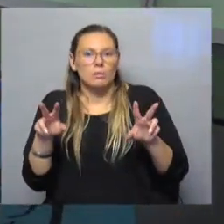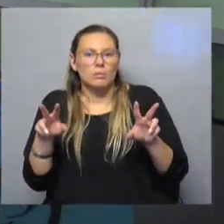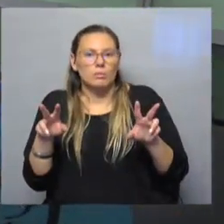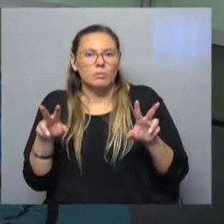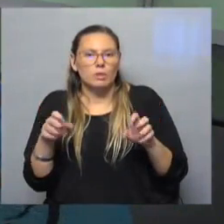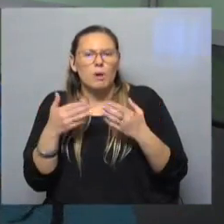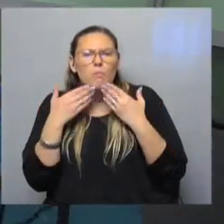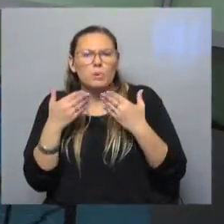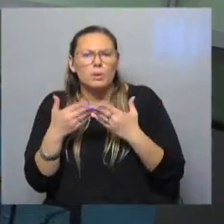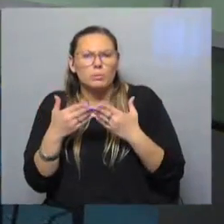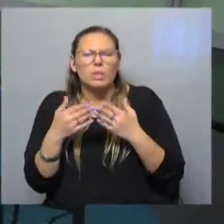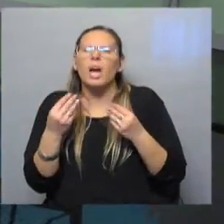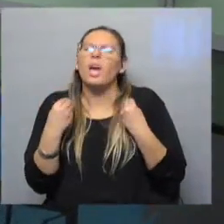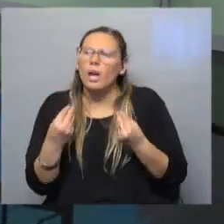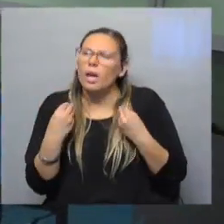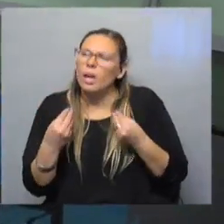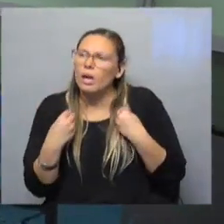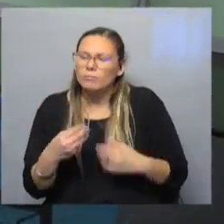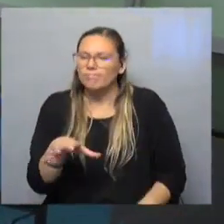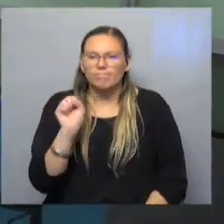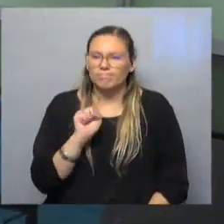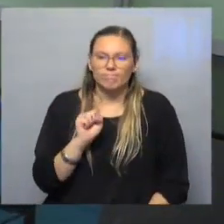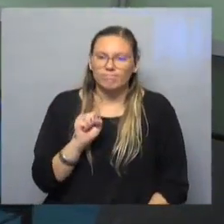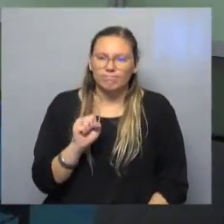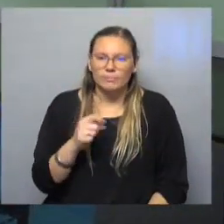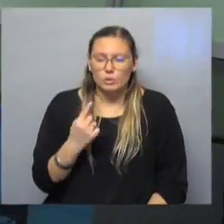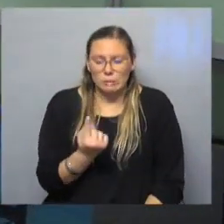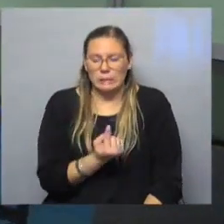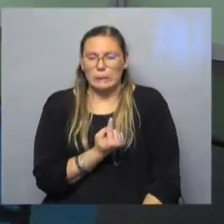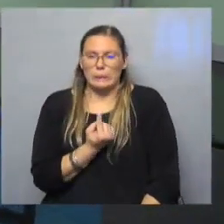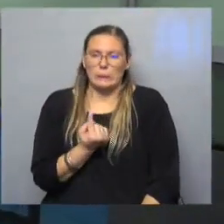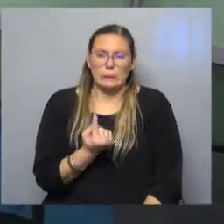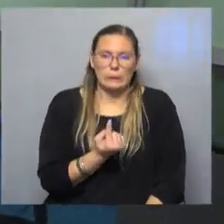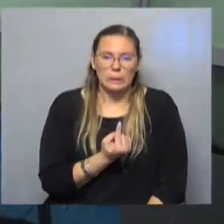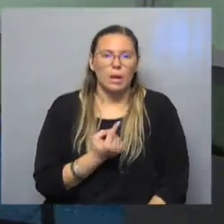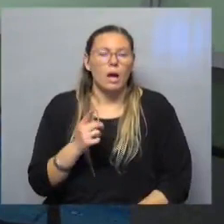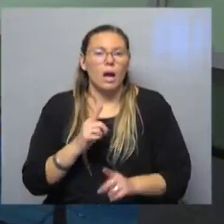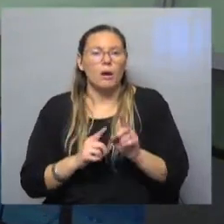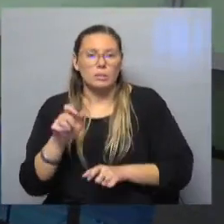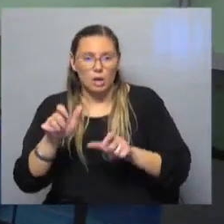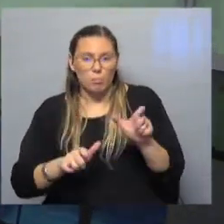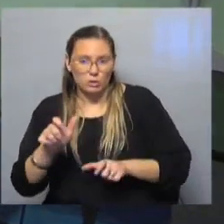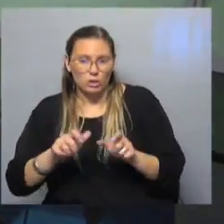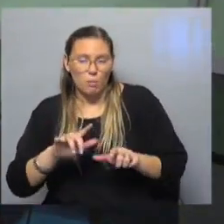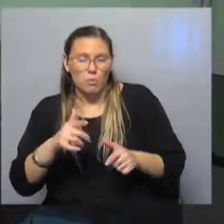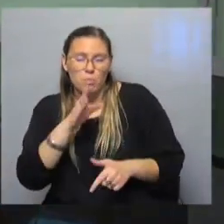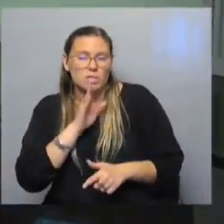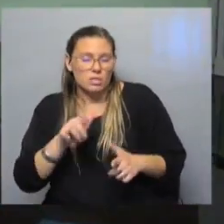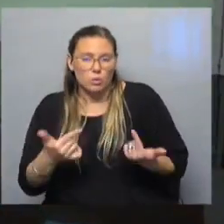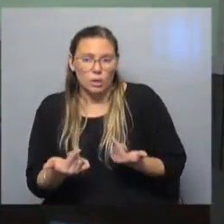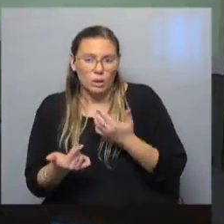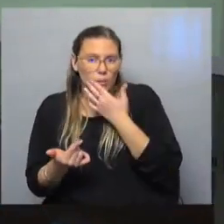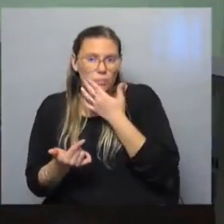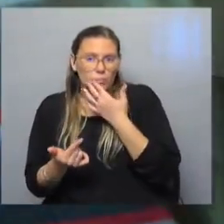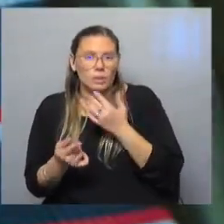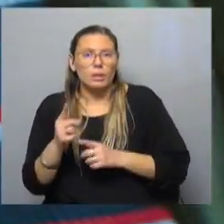que preguntas que más de una vez, que no entendés, te aislás un poco. Porque a veces la gente no tiene paciencia. Y